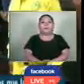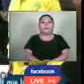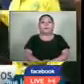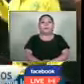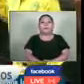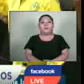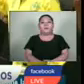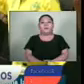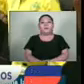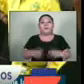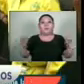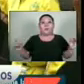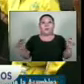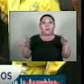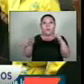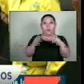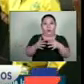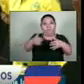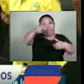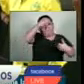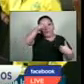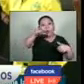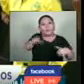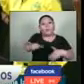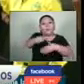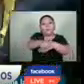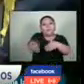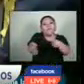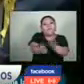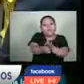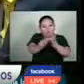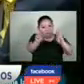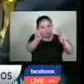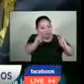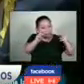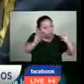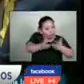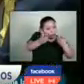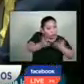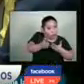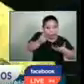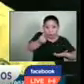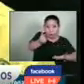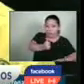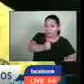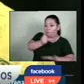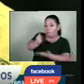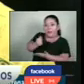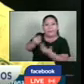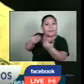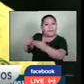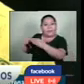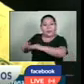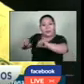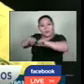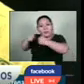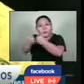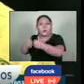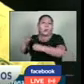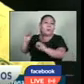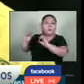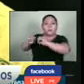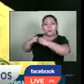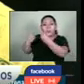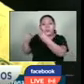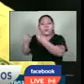Sesionó la Comisión Especial de la Asamblea Legislativa que investiga la entrega de fondos públicos a organizaciones no